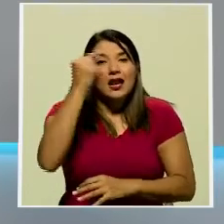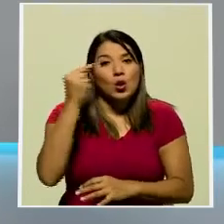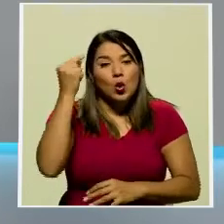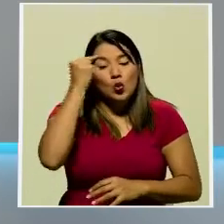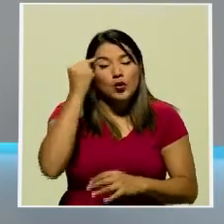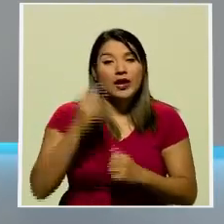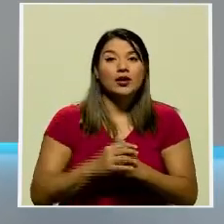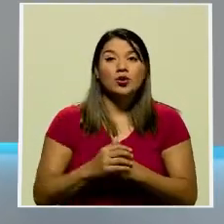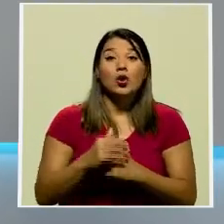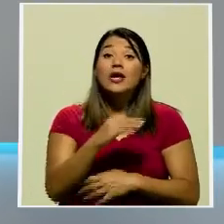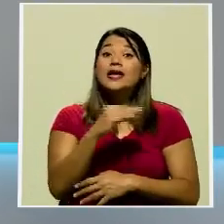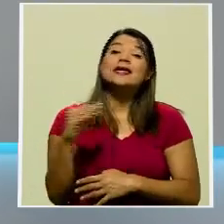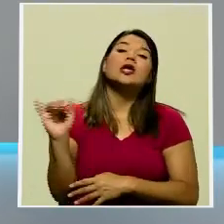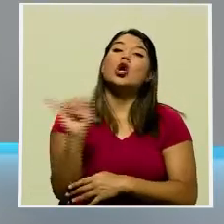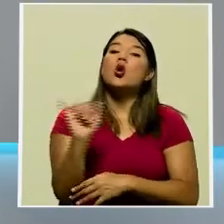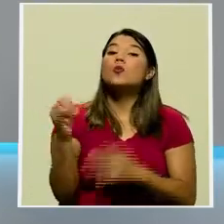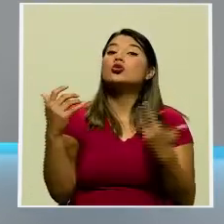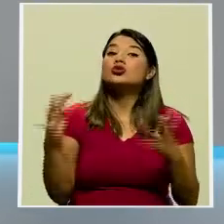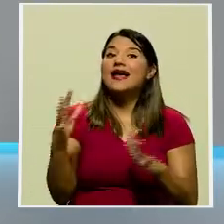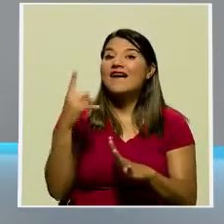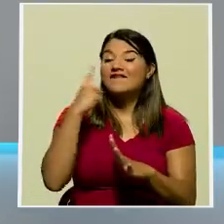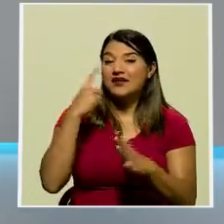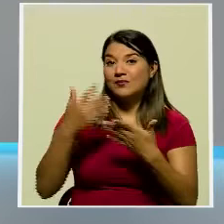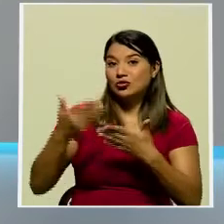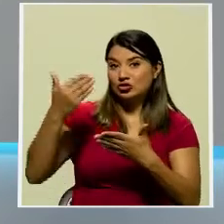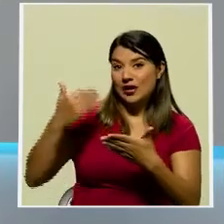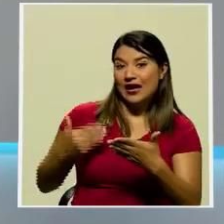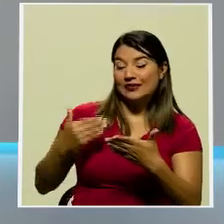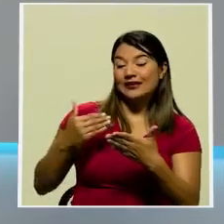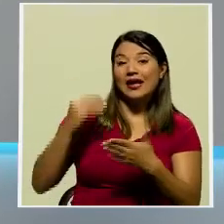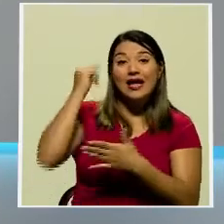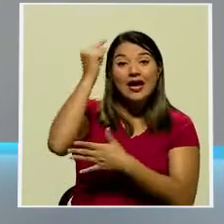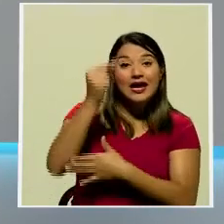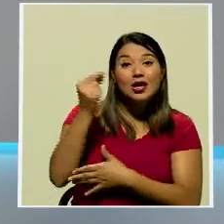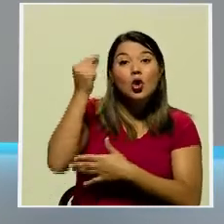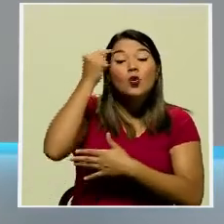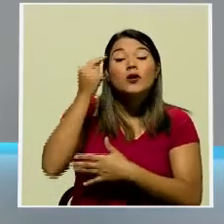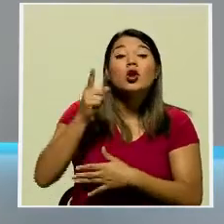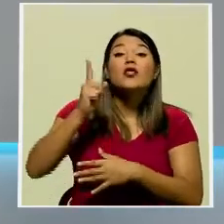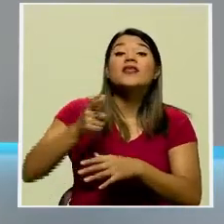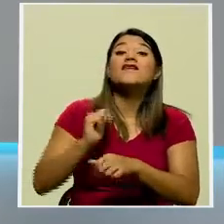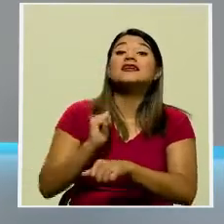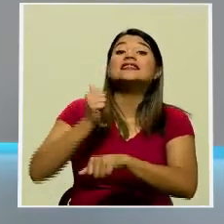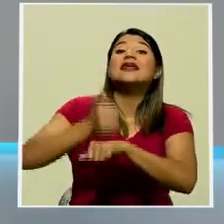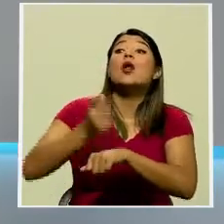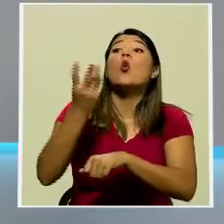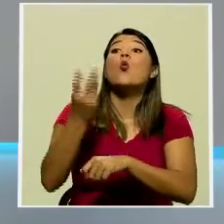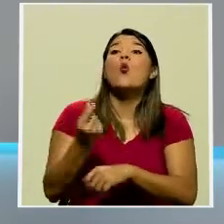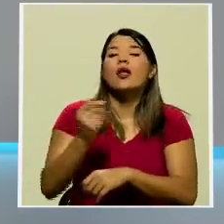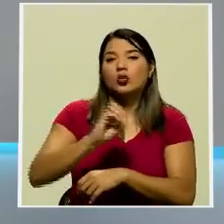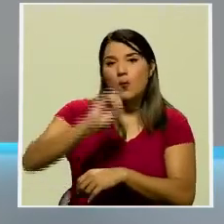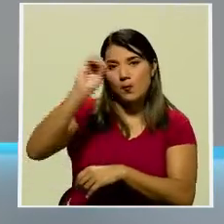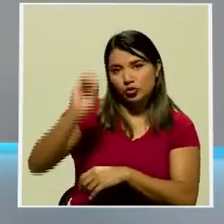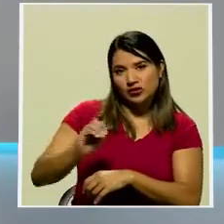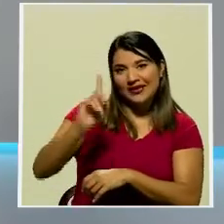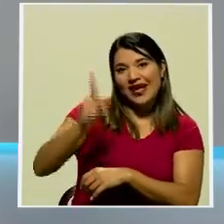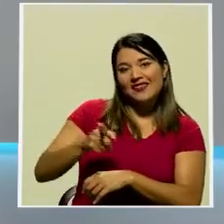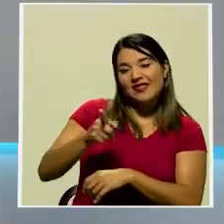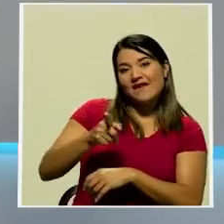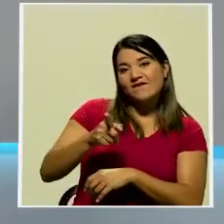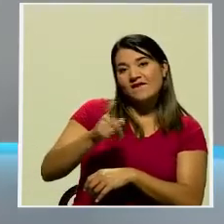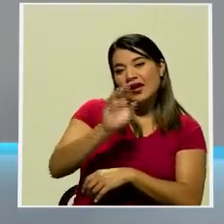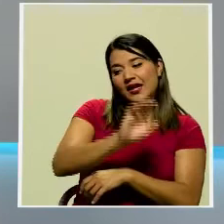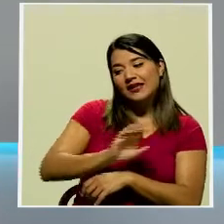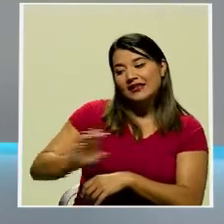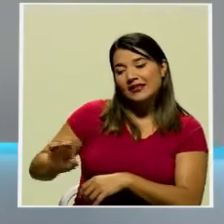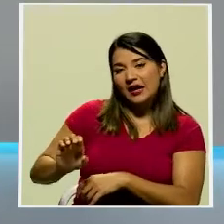que, tal y como lo veíamos anteriormente, será el gobierno el que diga cuánto porcentaje le corresponde a